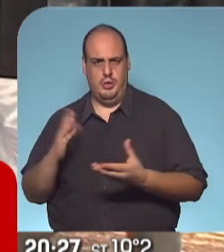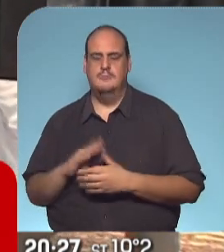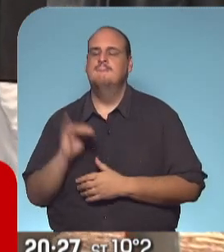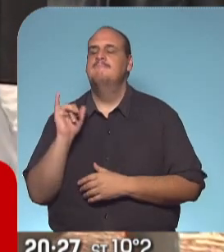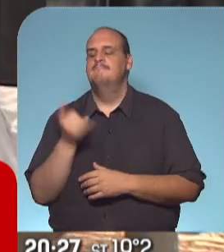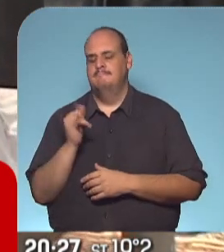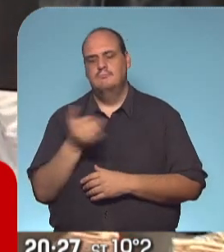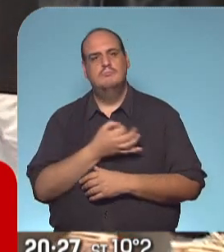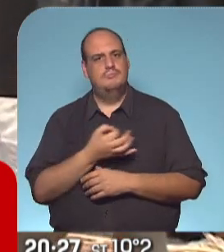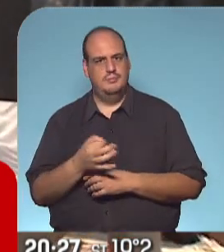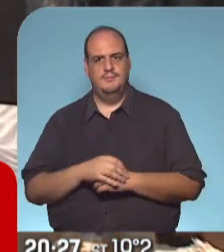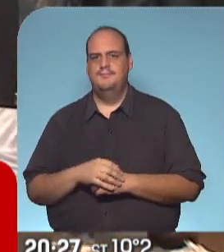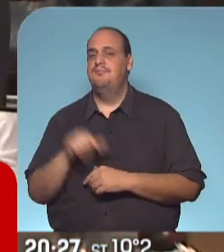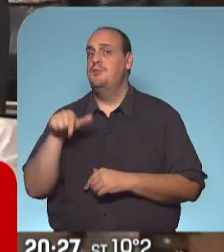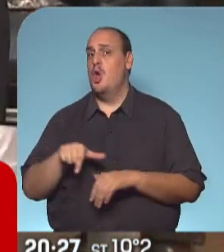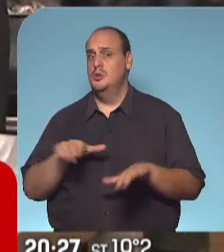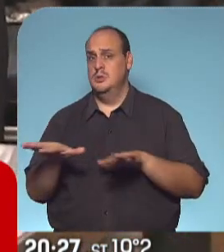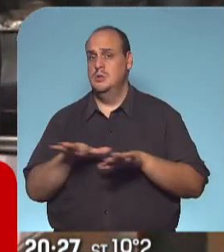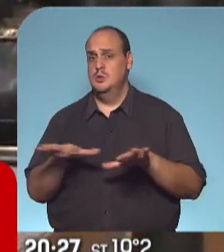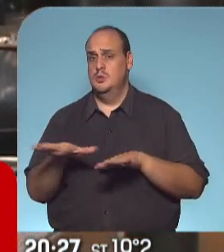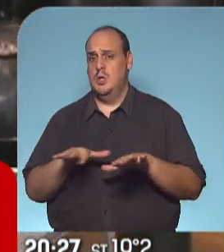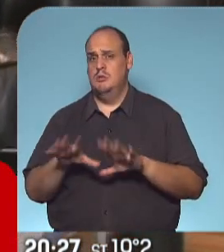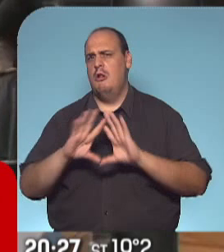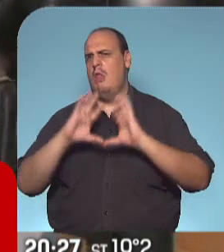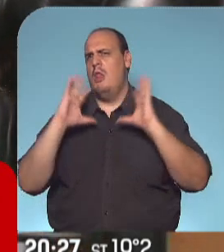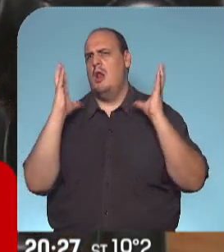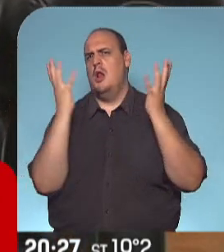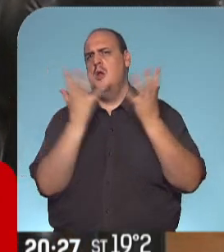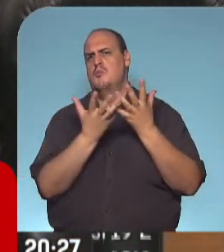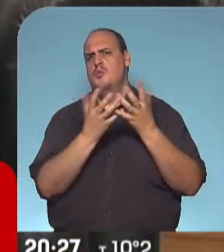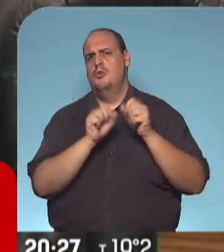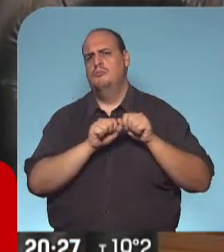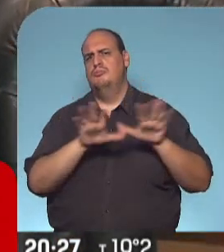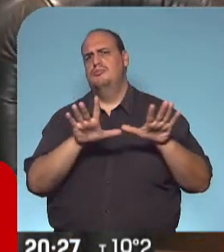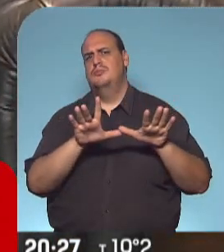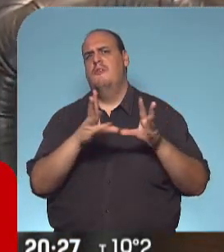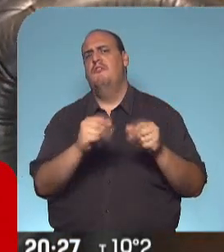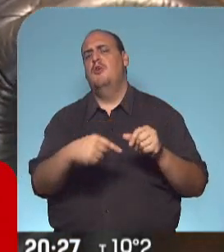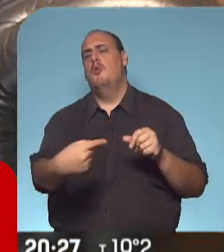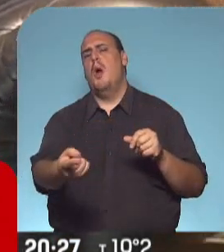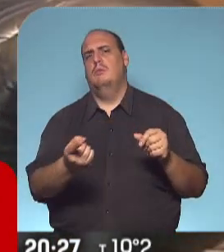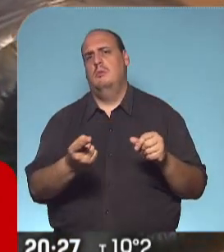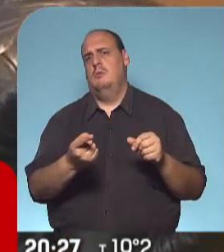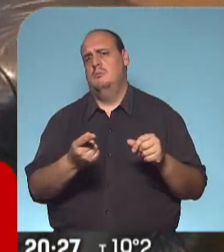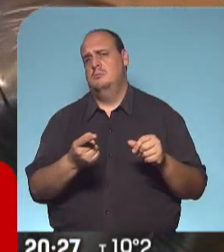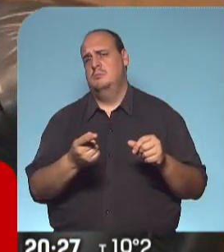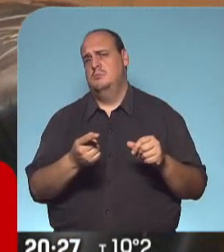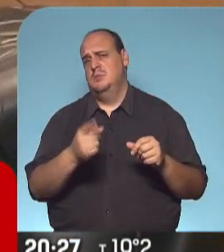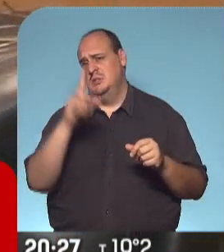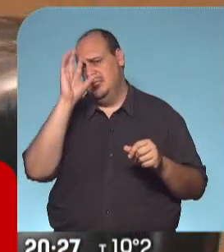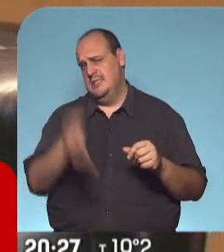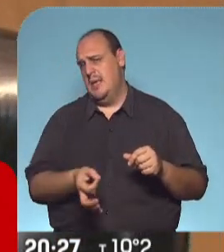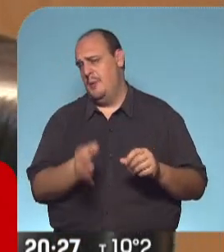Correcto, porque hoy estamos en una situación en donde nadie en el mundo sabe cuánto va a persistir este shock, este